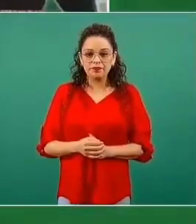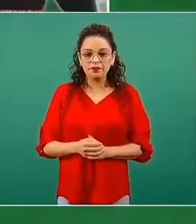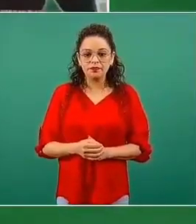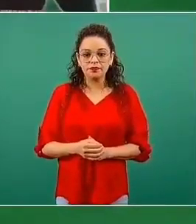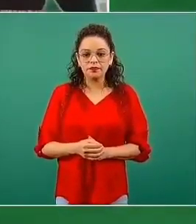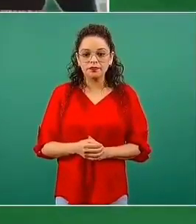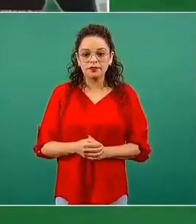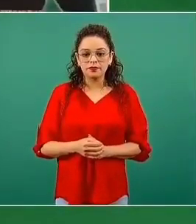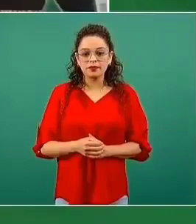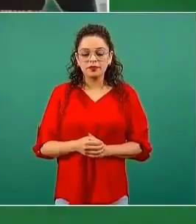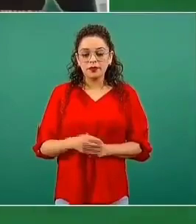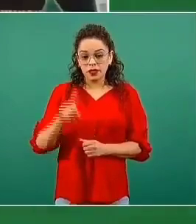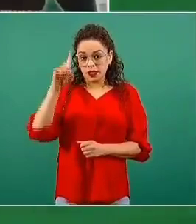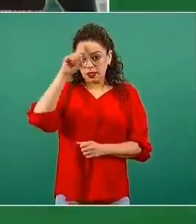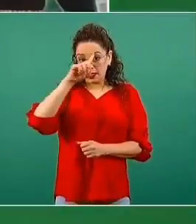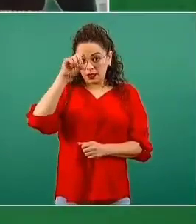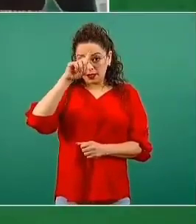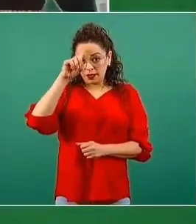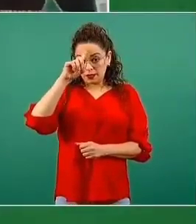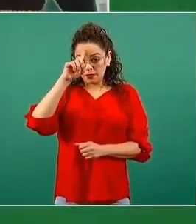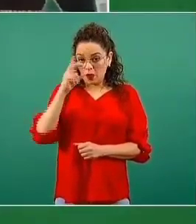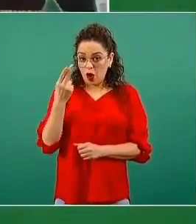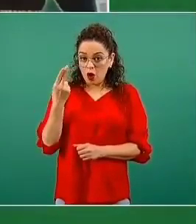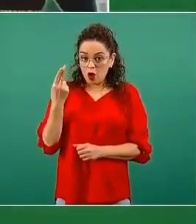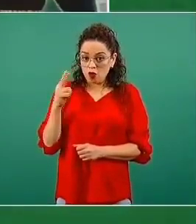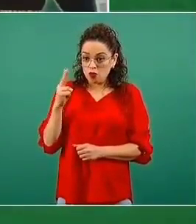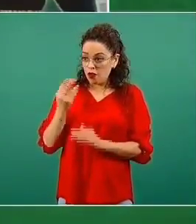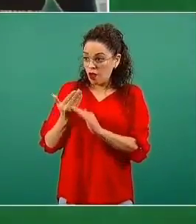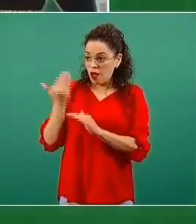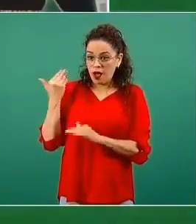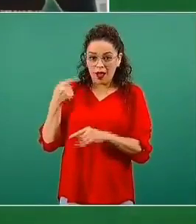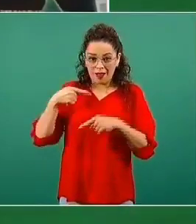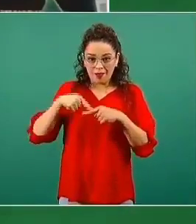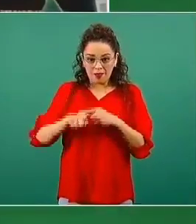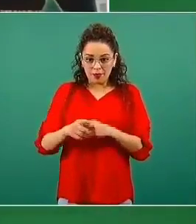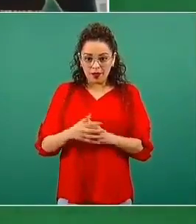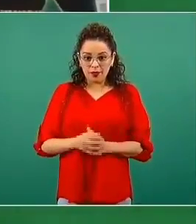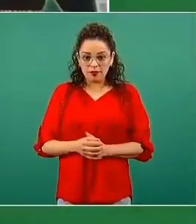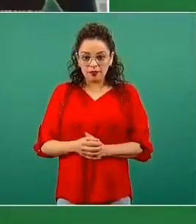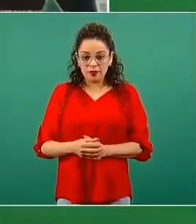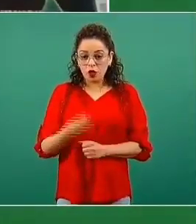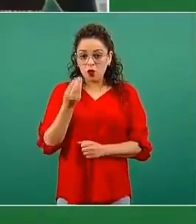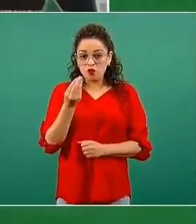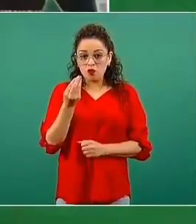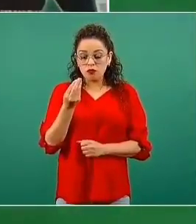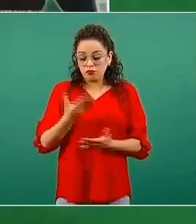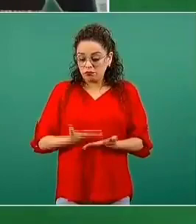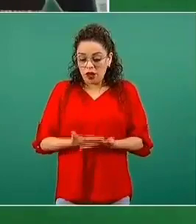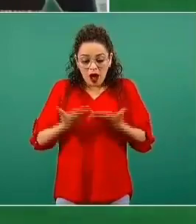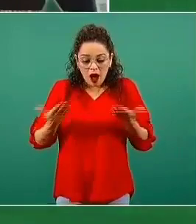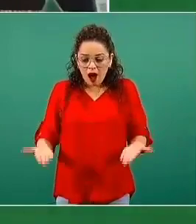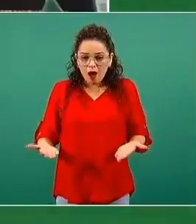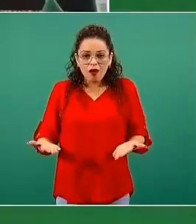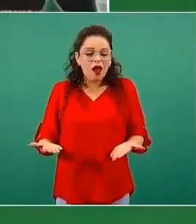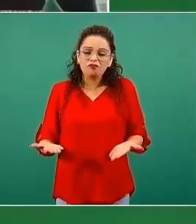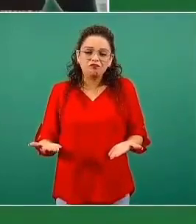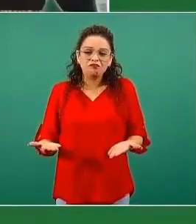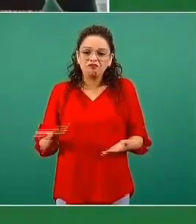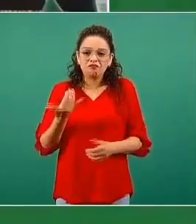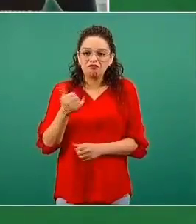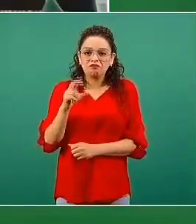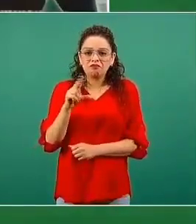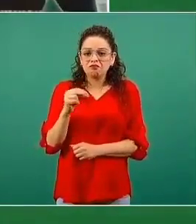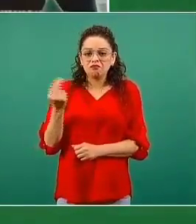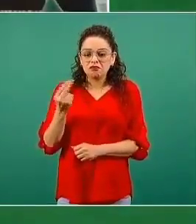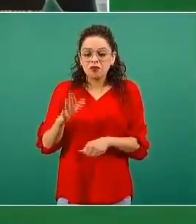las recomendaciones que hicimos en noviembre, muchas de ellas ya no son pertinentes el día de hoy. La dinámica